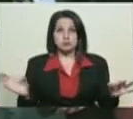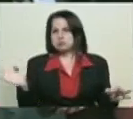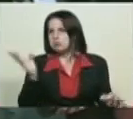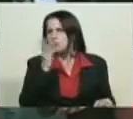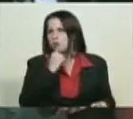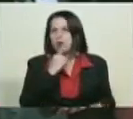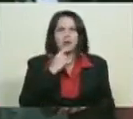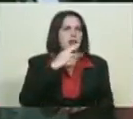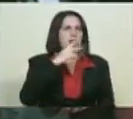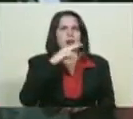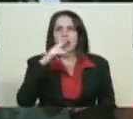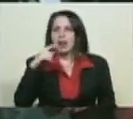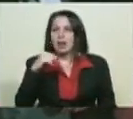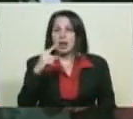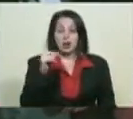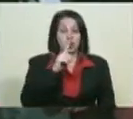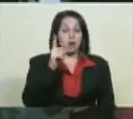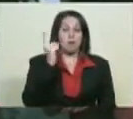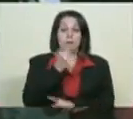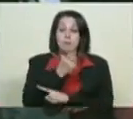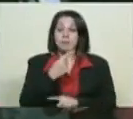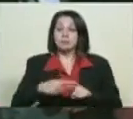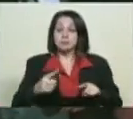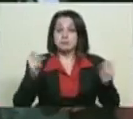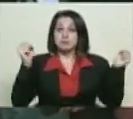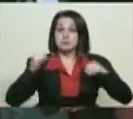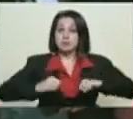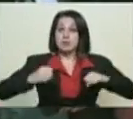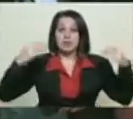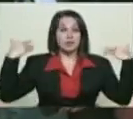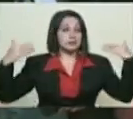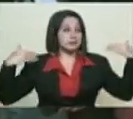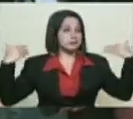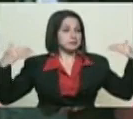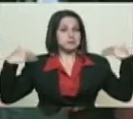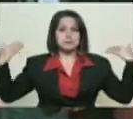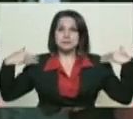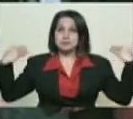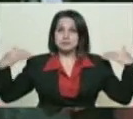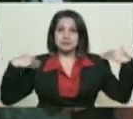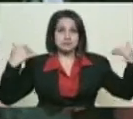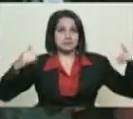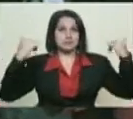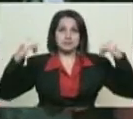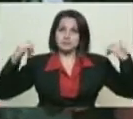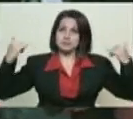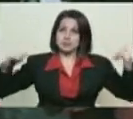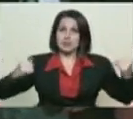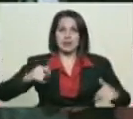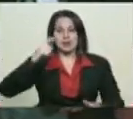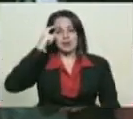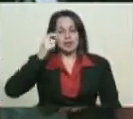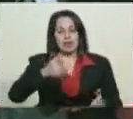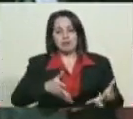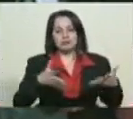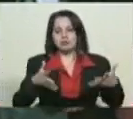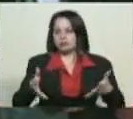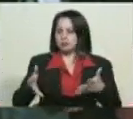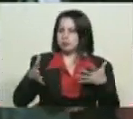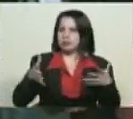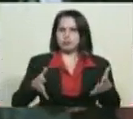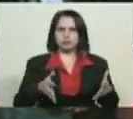que decir, hay mucho que celebrar. Hay mucho que celebrar en esta noche, en este día, día de victoria